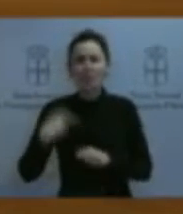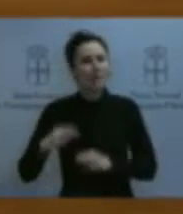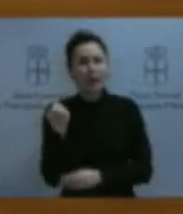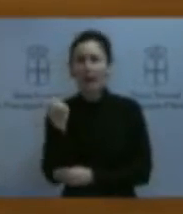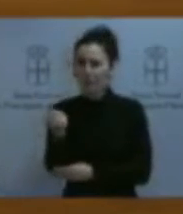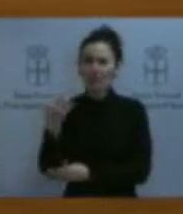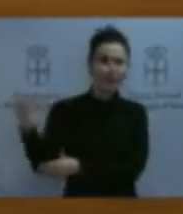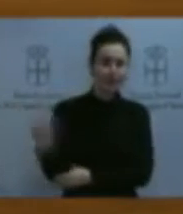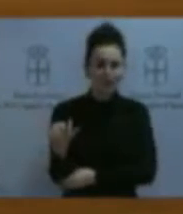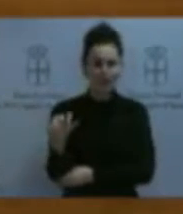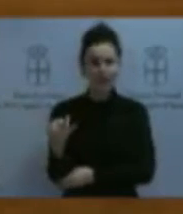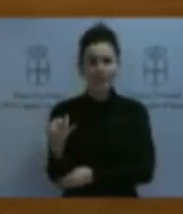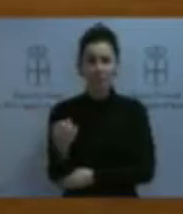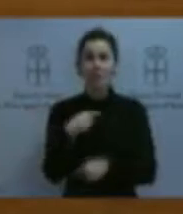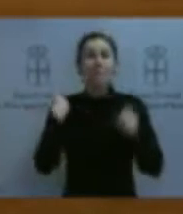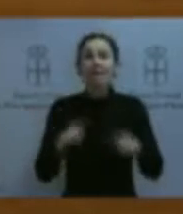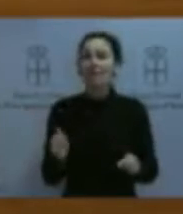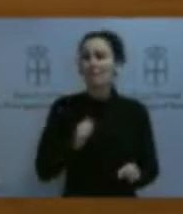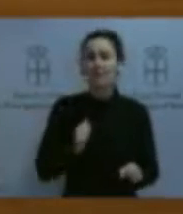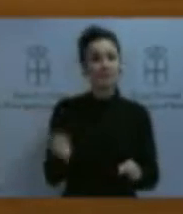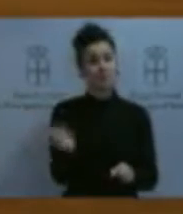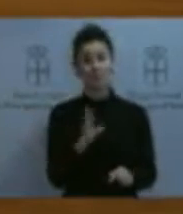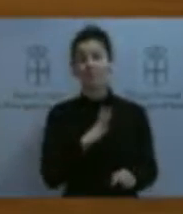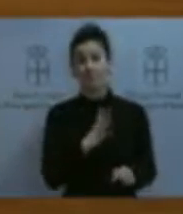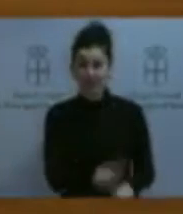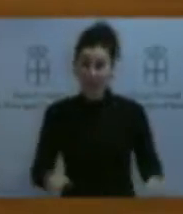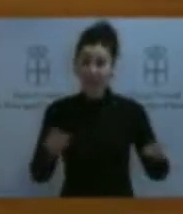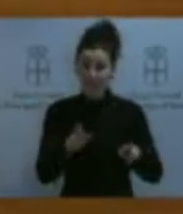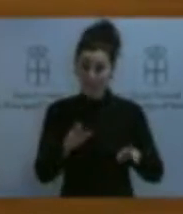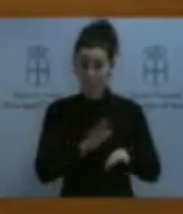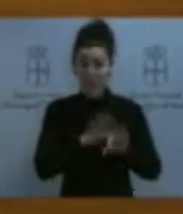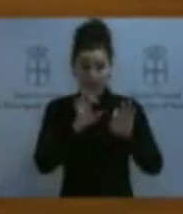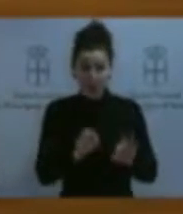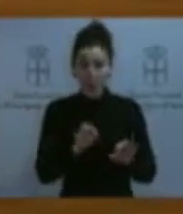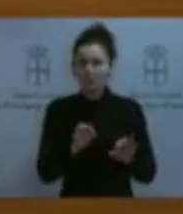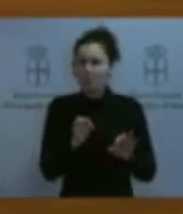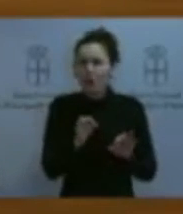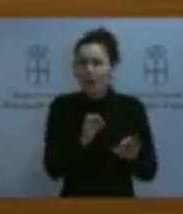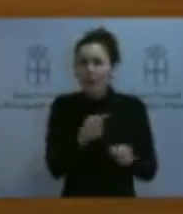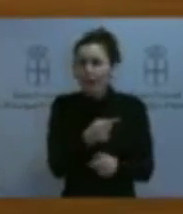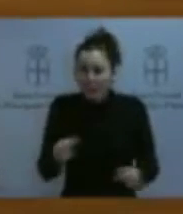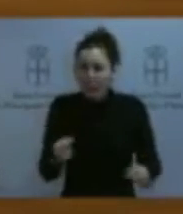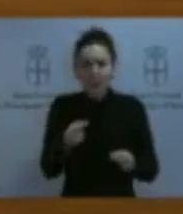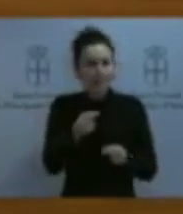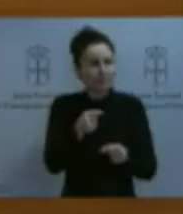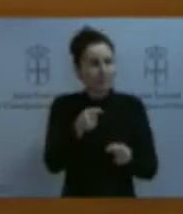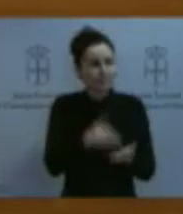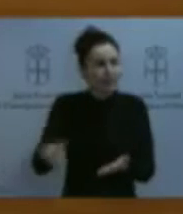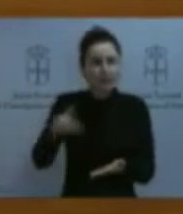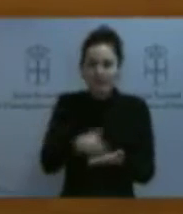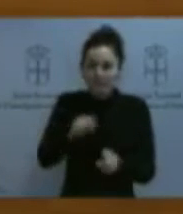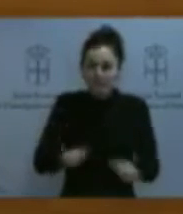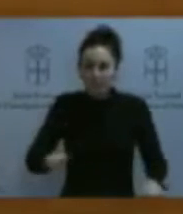oportunidad porque, repito, para las decenas de miles de personas que están fuera, cada día que no haya apoyo, cada día que no